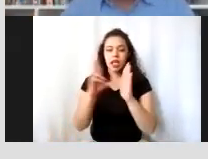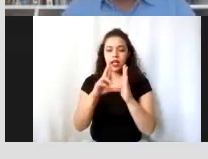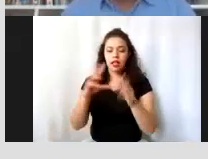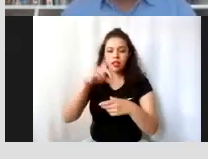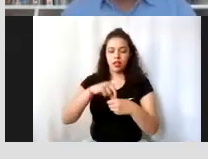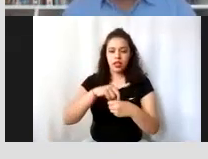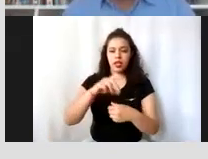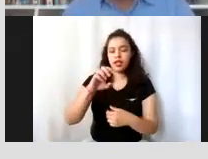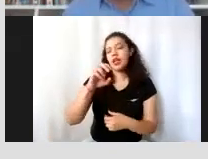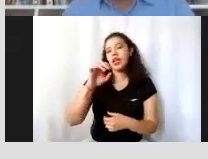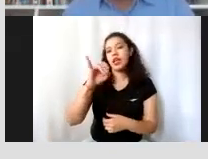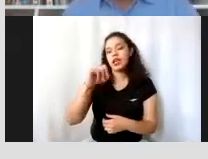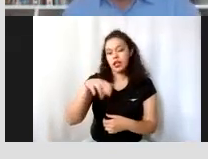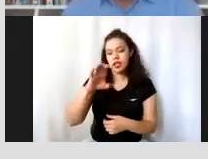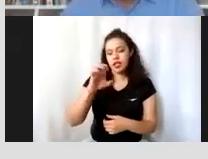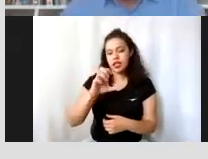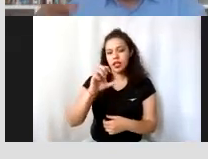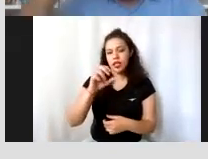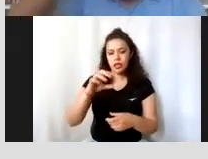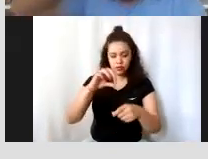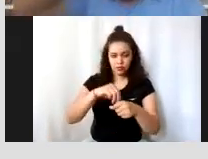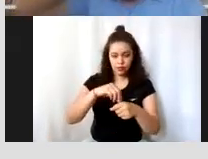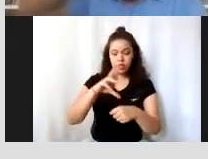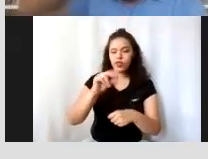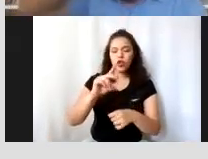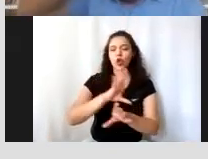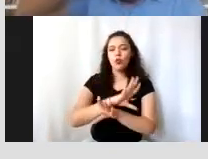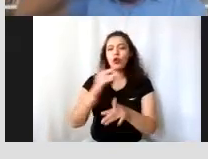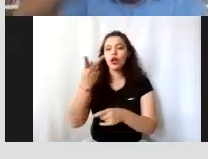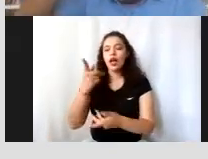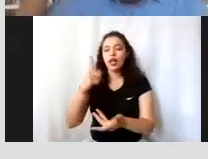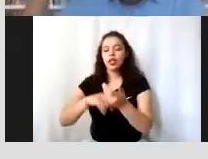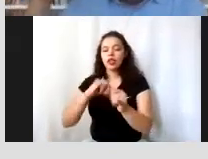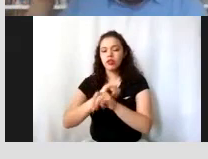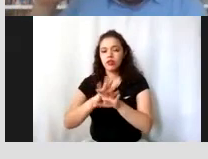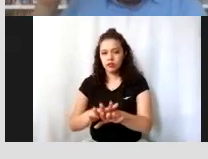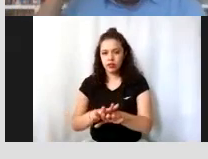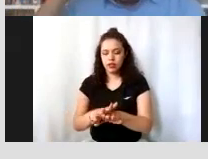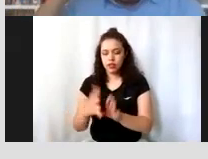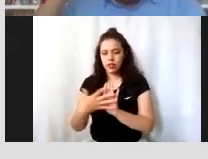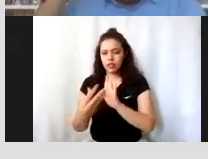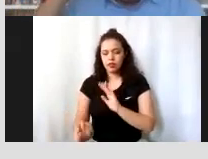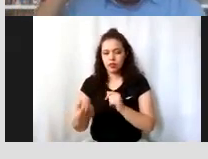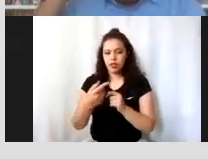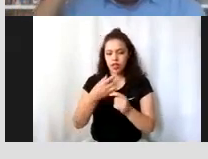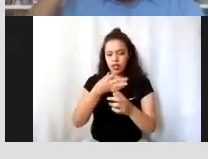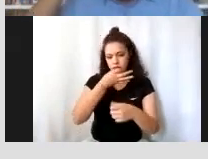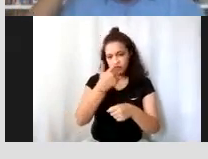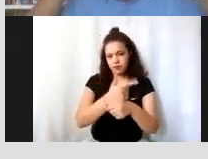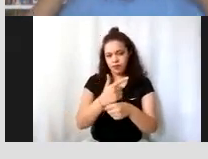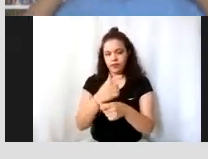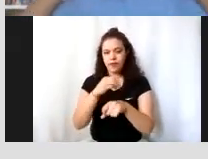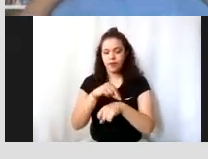que contiene la credencial de lector. Igual, en la copia de diagnóstico médico, bueno, tiene igual cualquier cantidad de datos